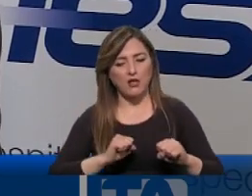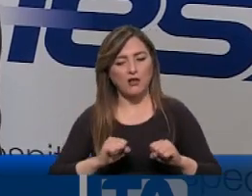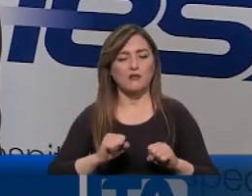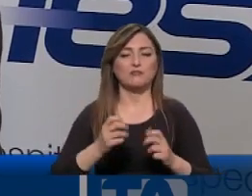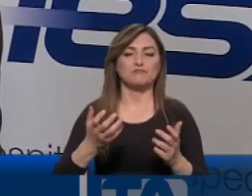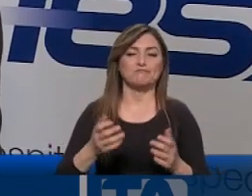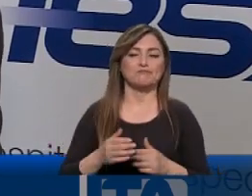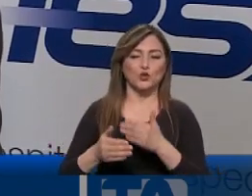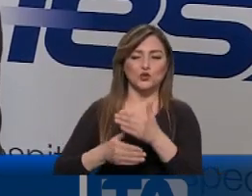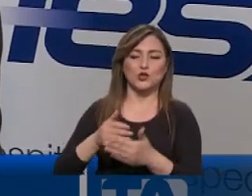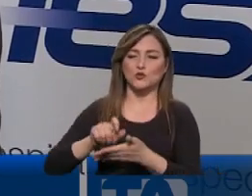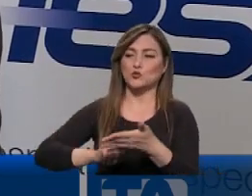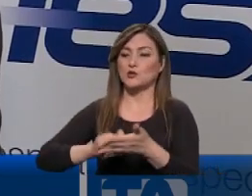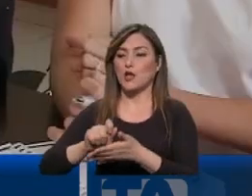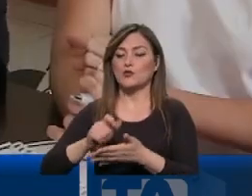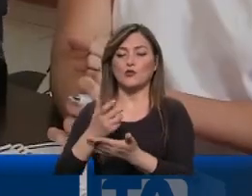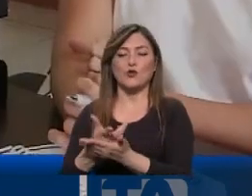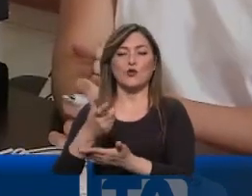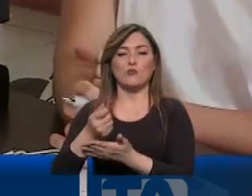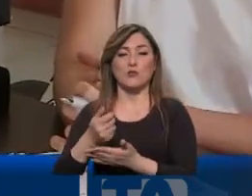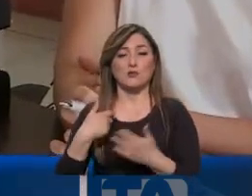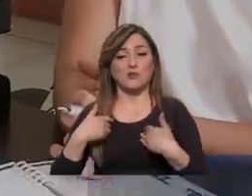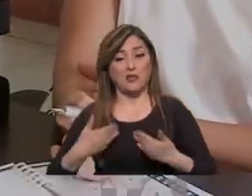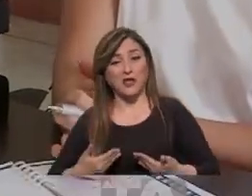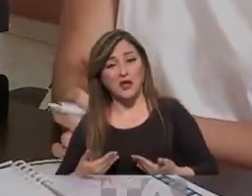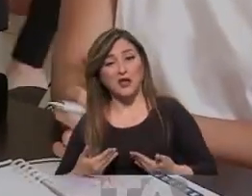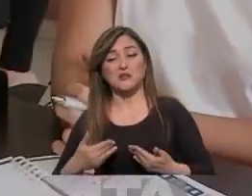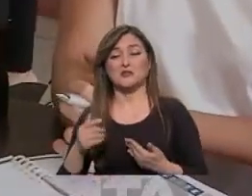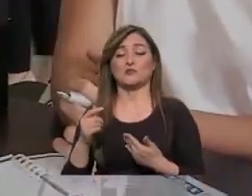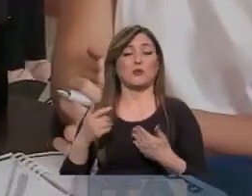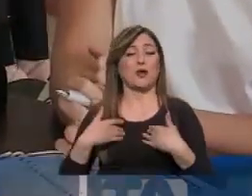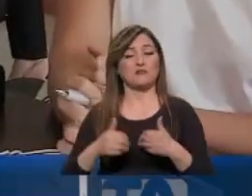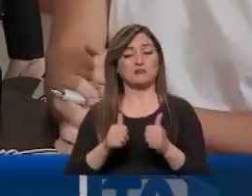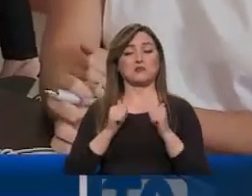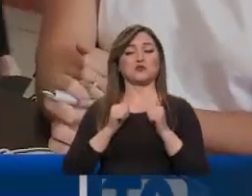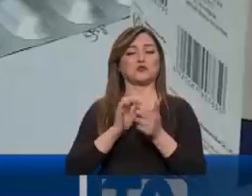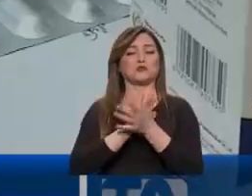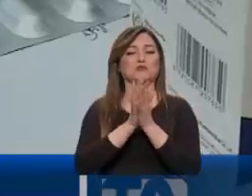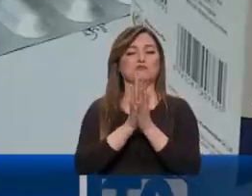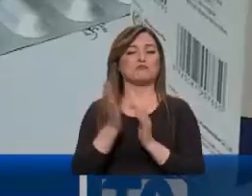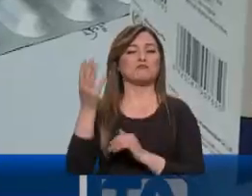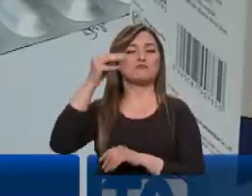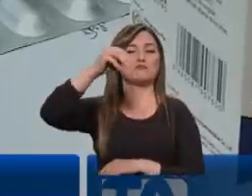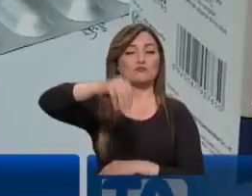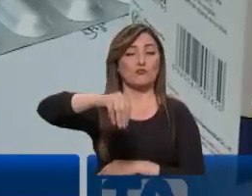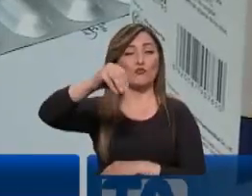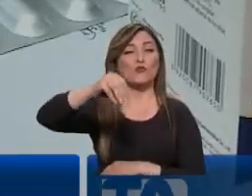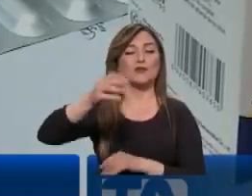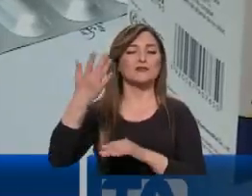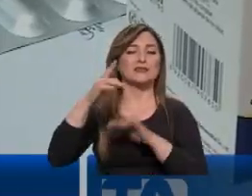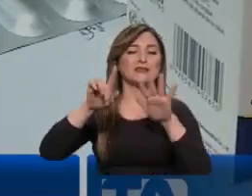trabajando. Para nosotros no ha habido descanso. Aseguró además que el martes llegarán los antirretrovirales que durante